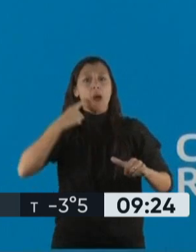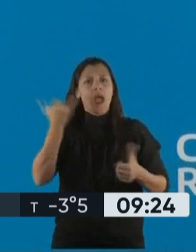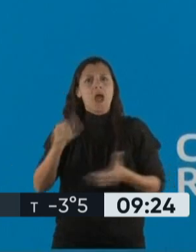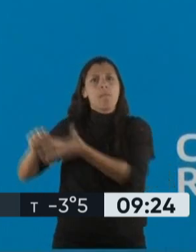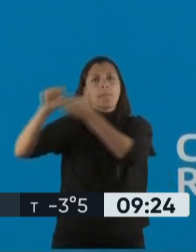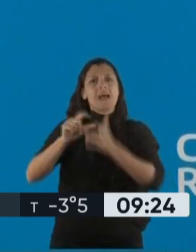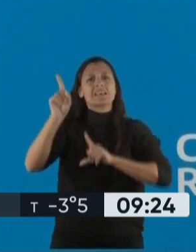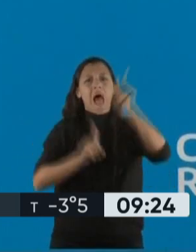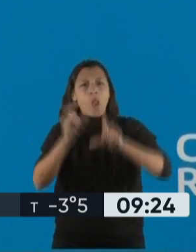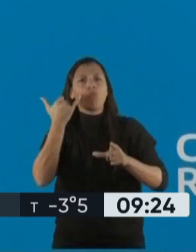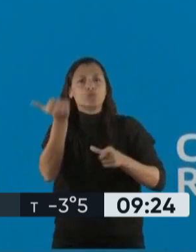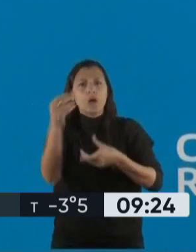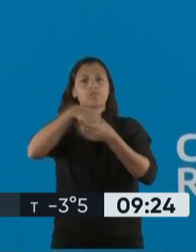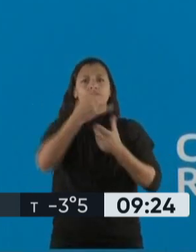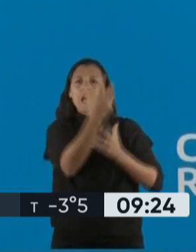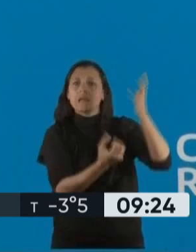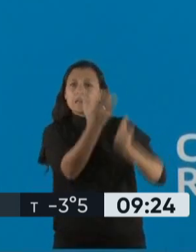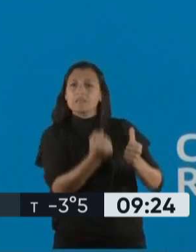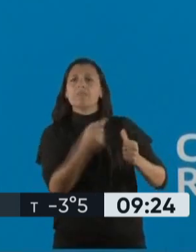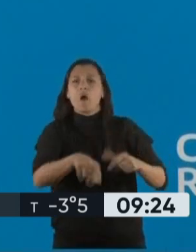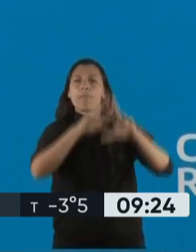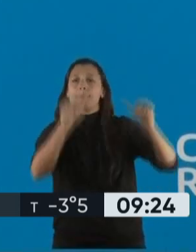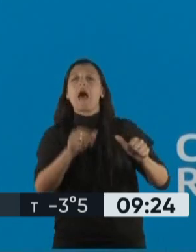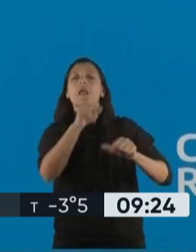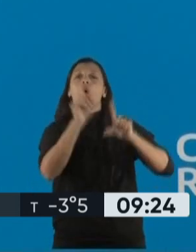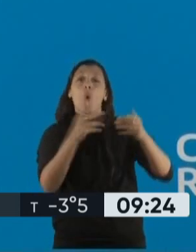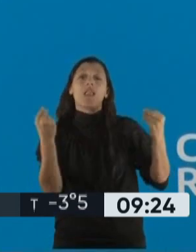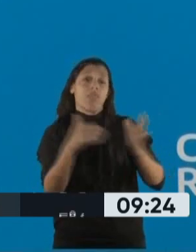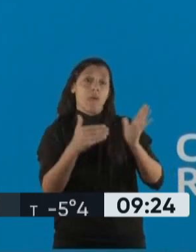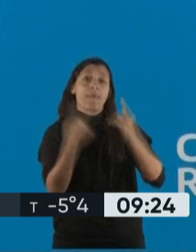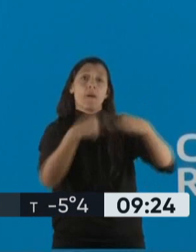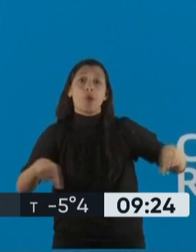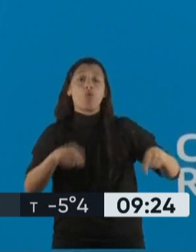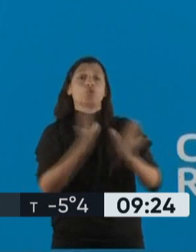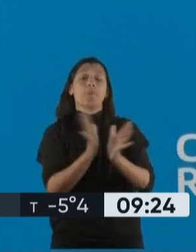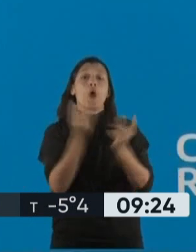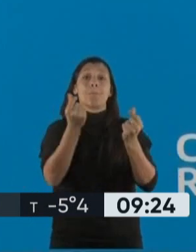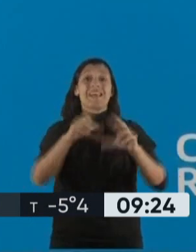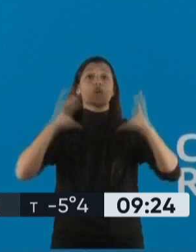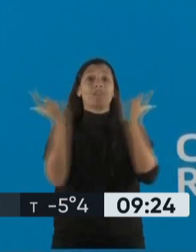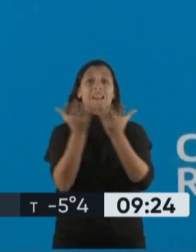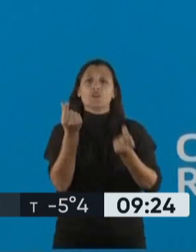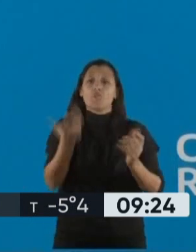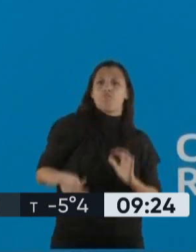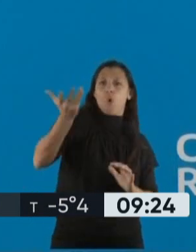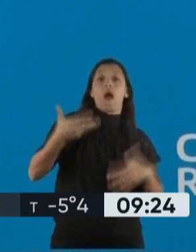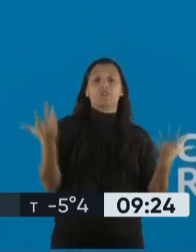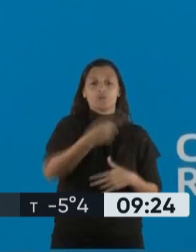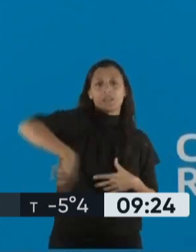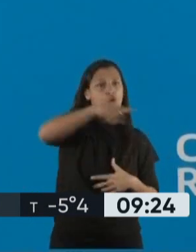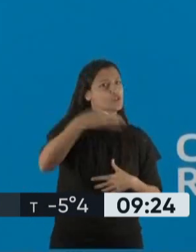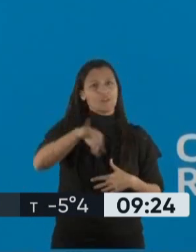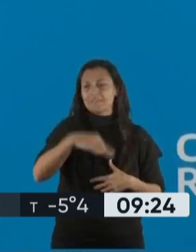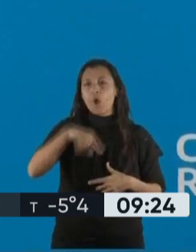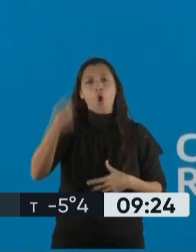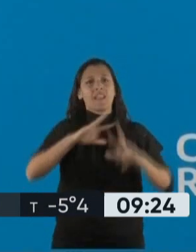sumando a aplicar algún tipo de retenciones a aquellos productos que se producen, pero el precio internacional es mucho más alto, entonces hay que desacoplar esos